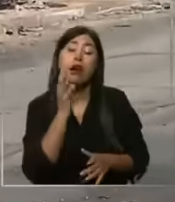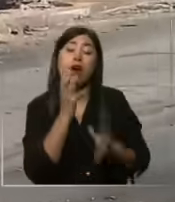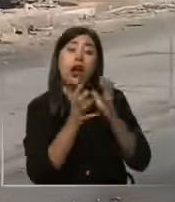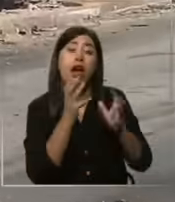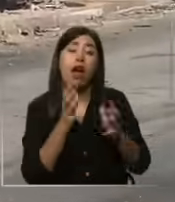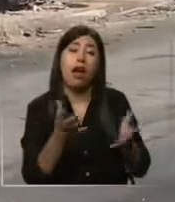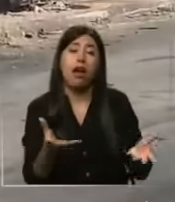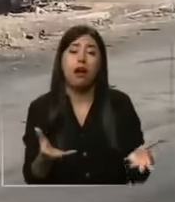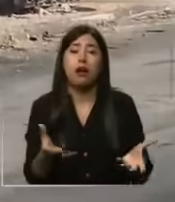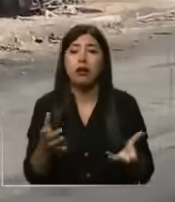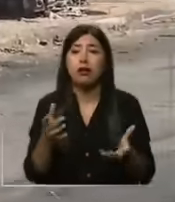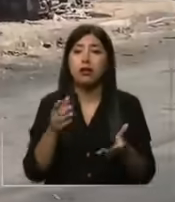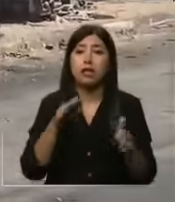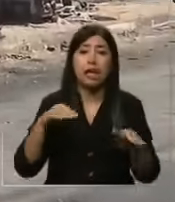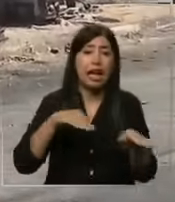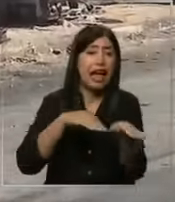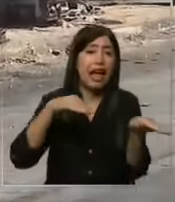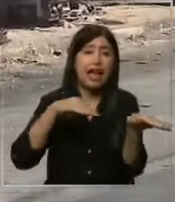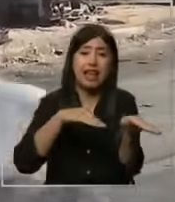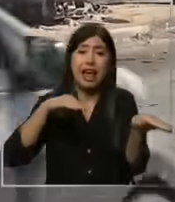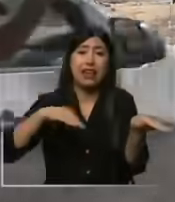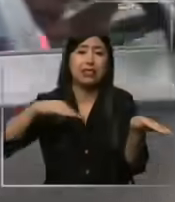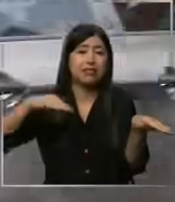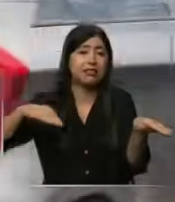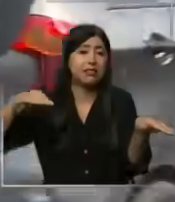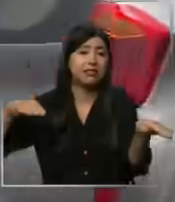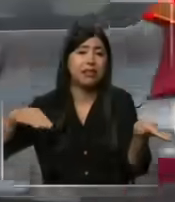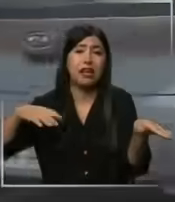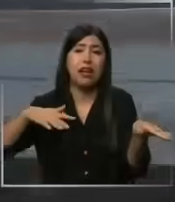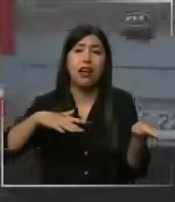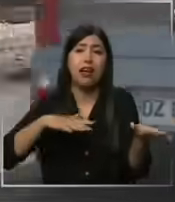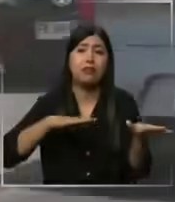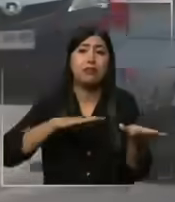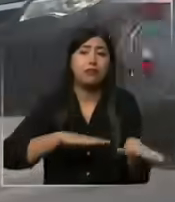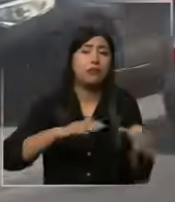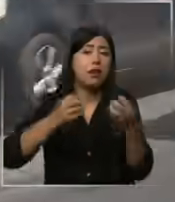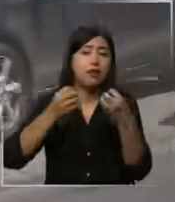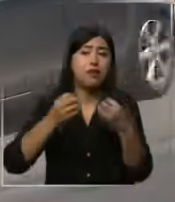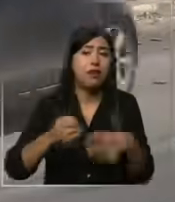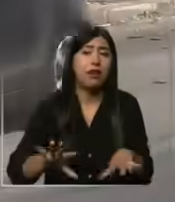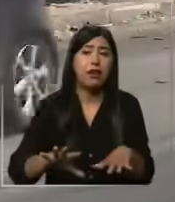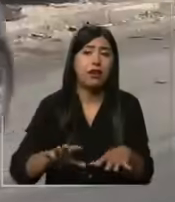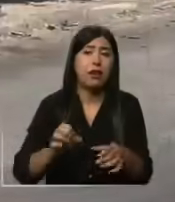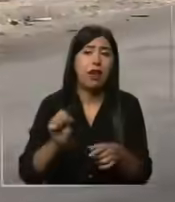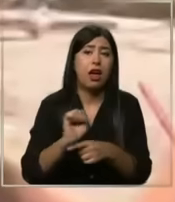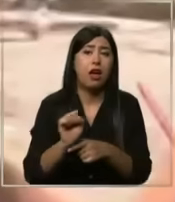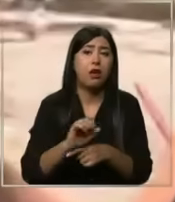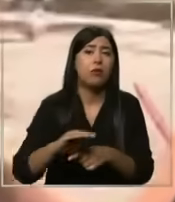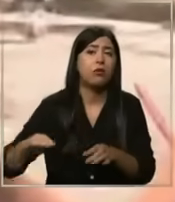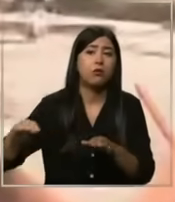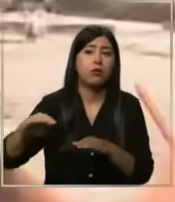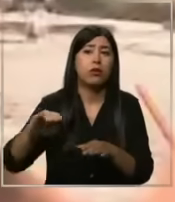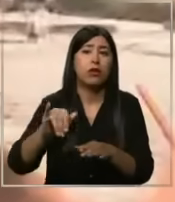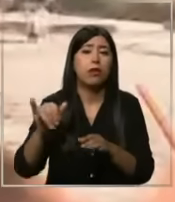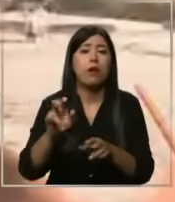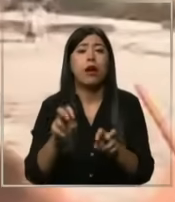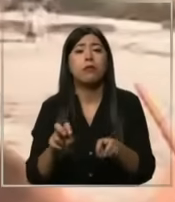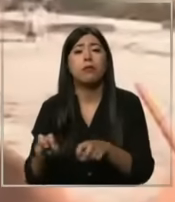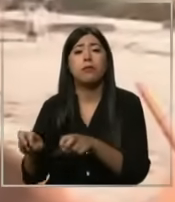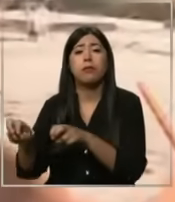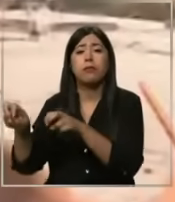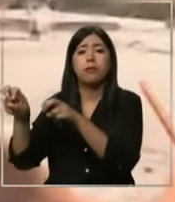caos, los autos no avanzaban, no avanzaban, tuvimos que dejar el auto estacionado ahí y de ahí